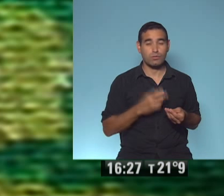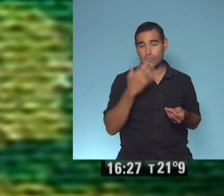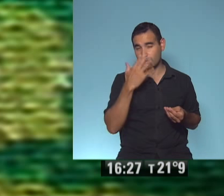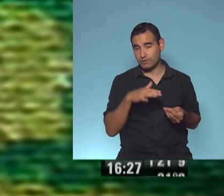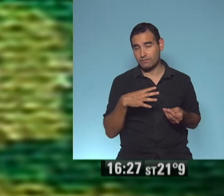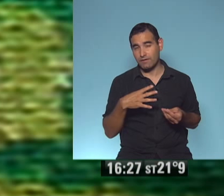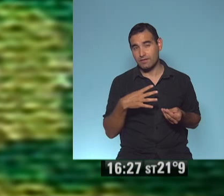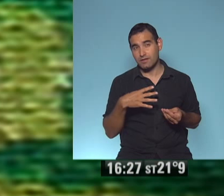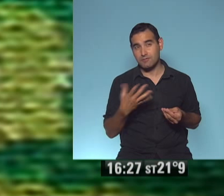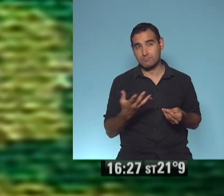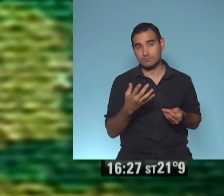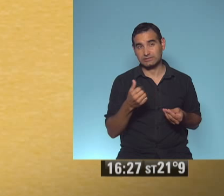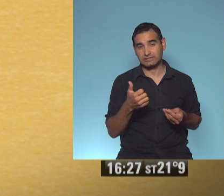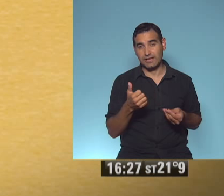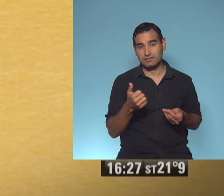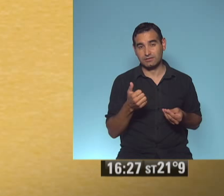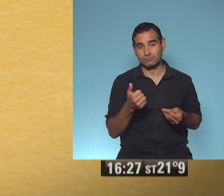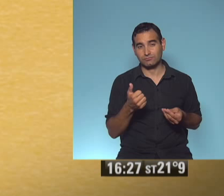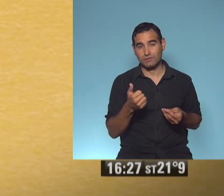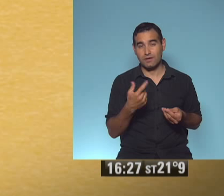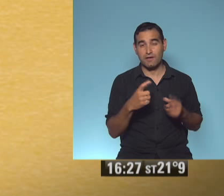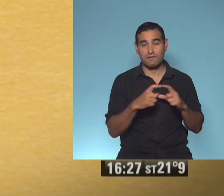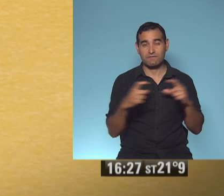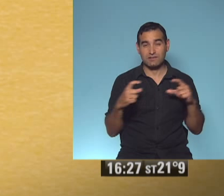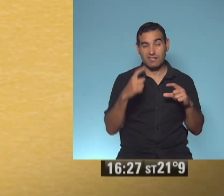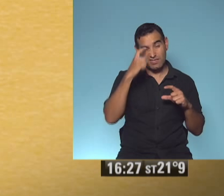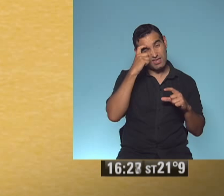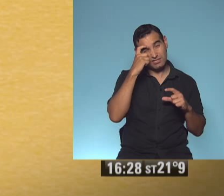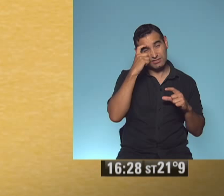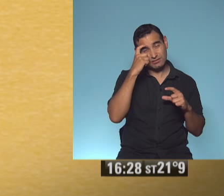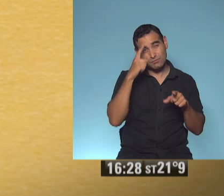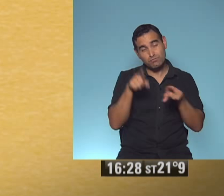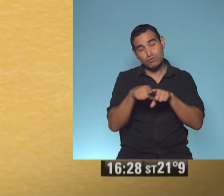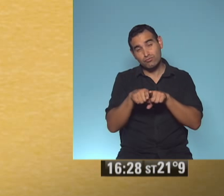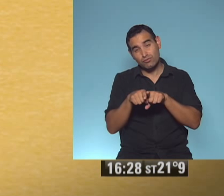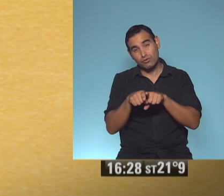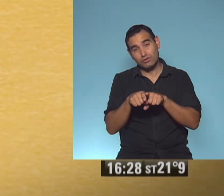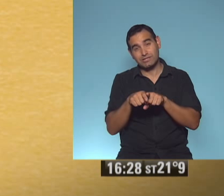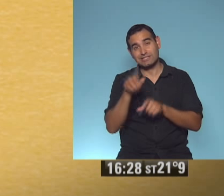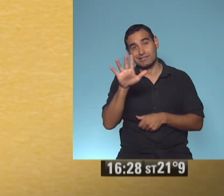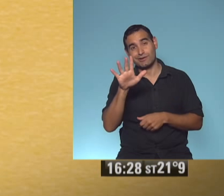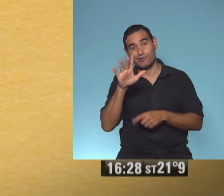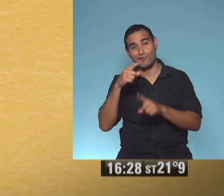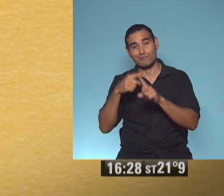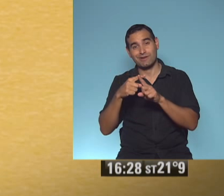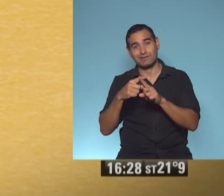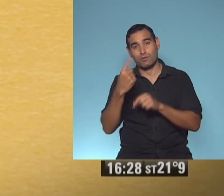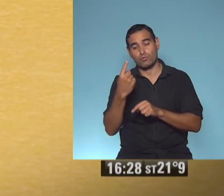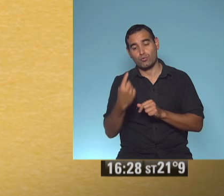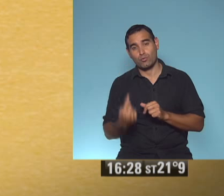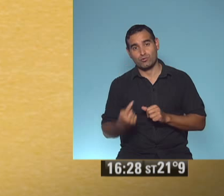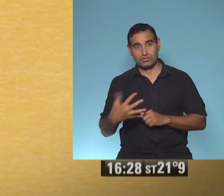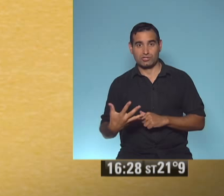Me falta cobrarle 6. El billete de 10 es lo mismo que uno de 5 y 5 de